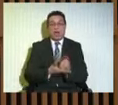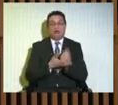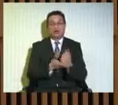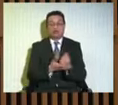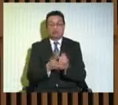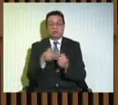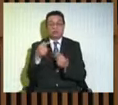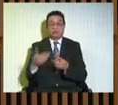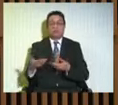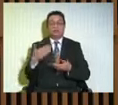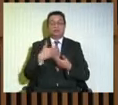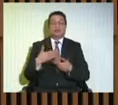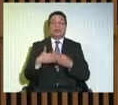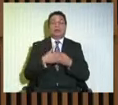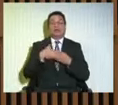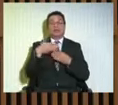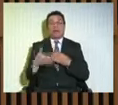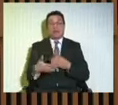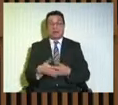estaba llegando tarde.